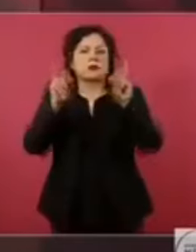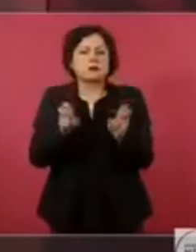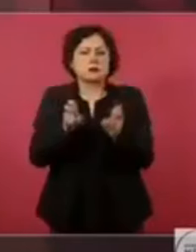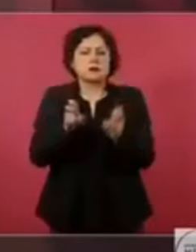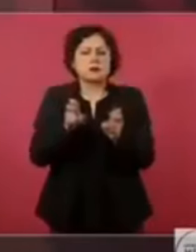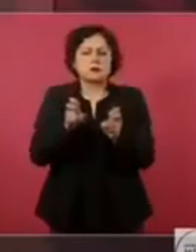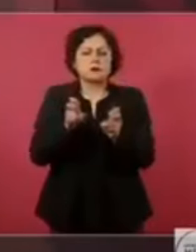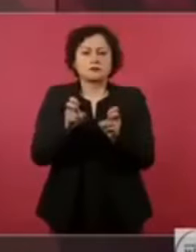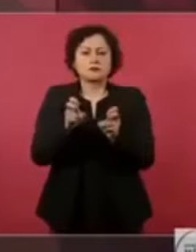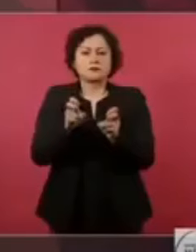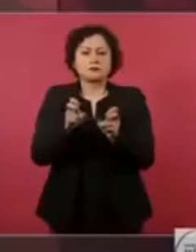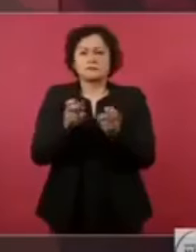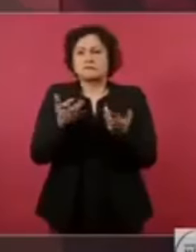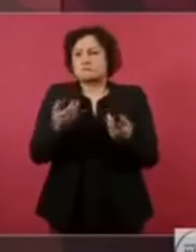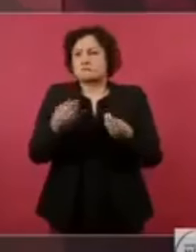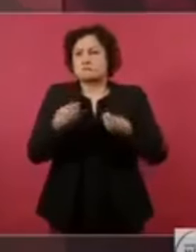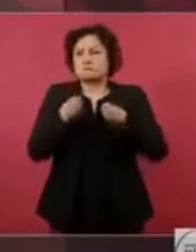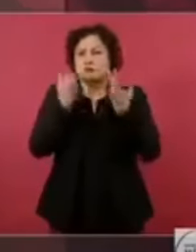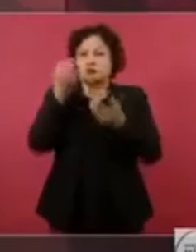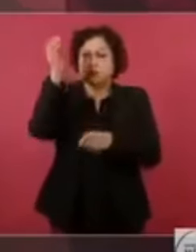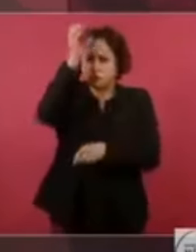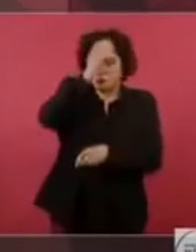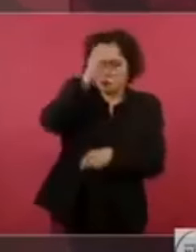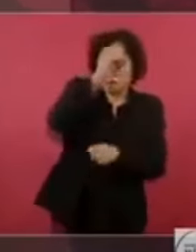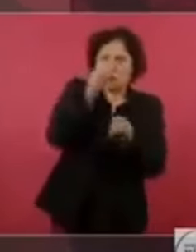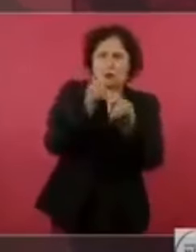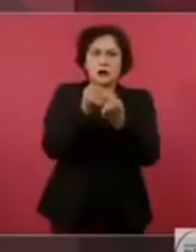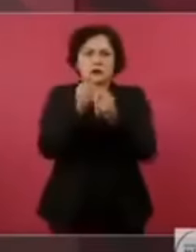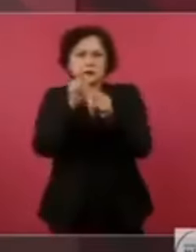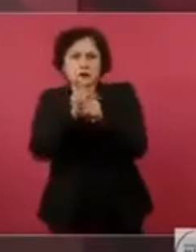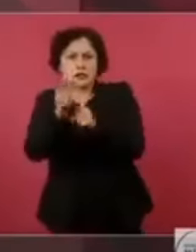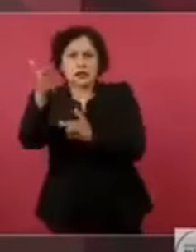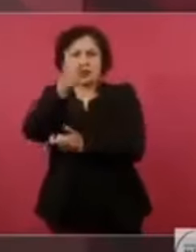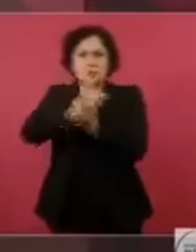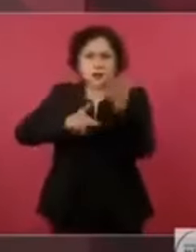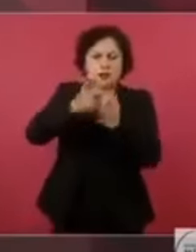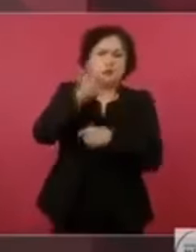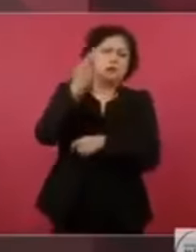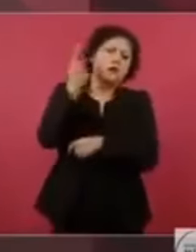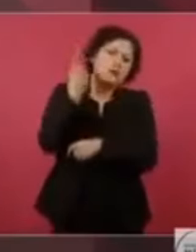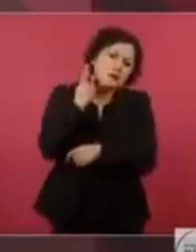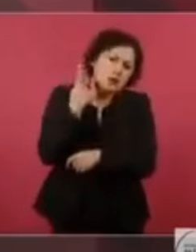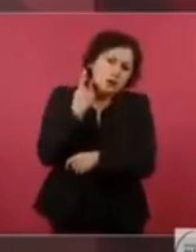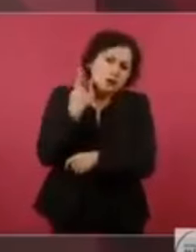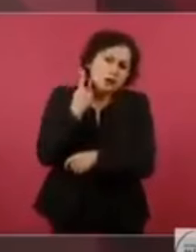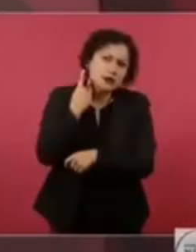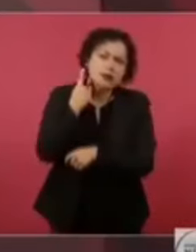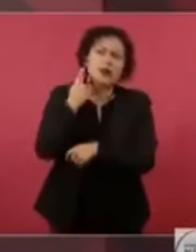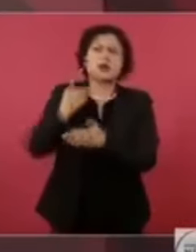vicariantes, que a este tipo le fascina ser el ombligo del universo. Entonces va a ser muy difícil que se lo quite uno de encima.